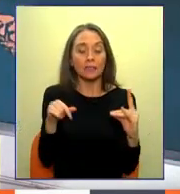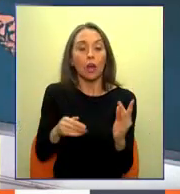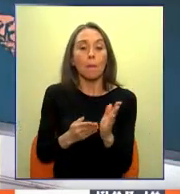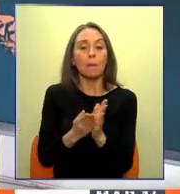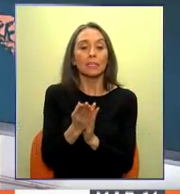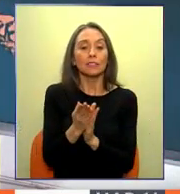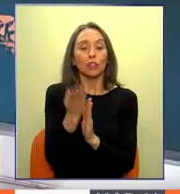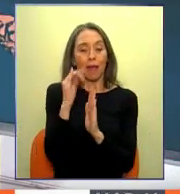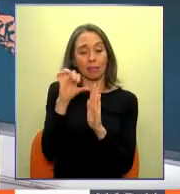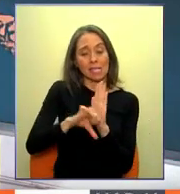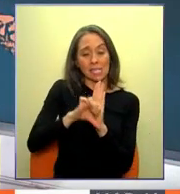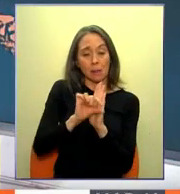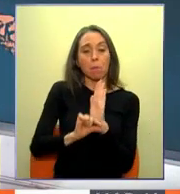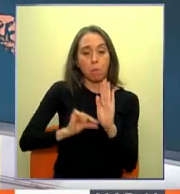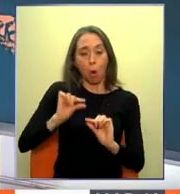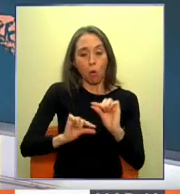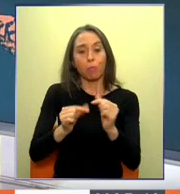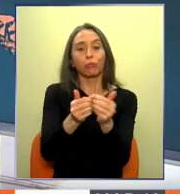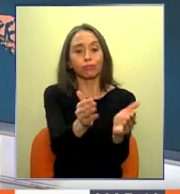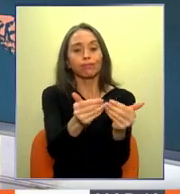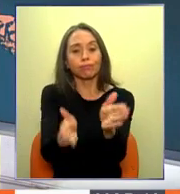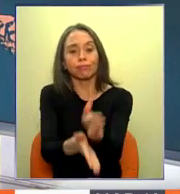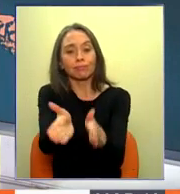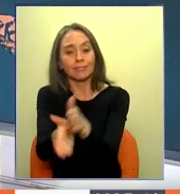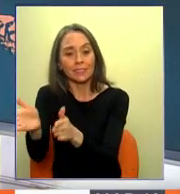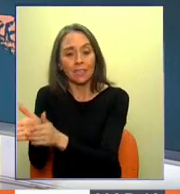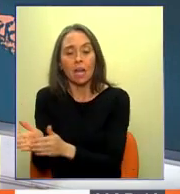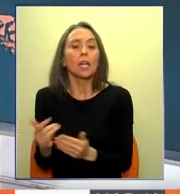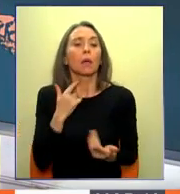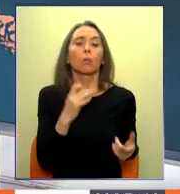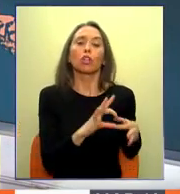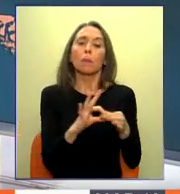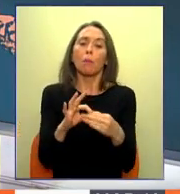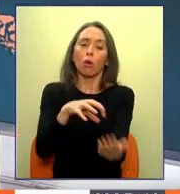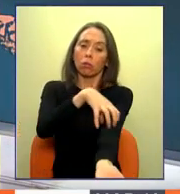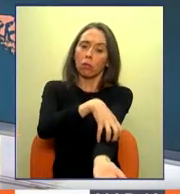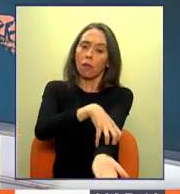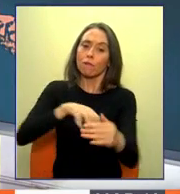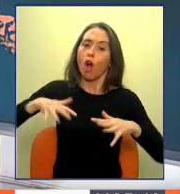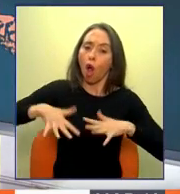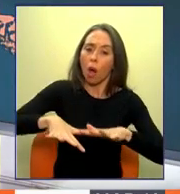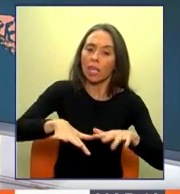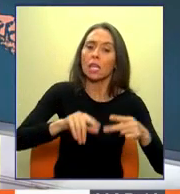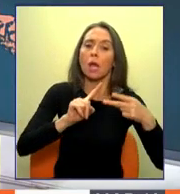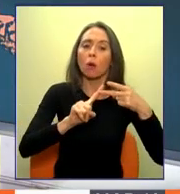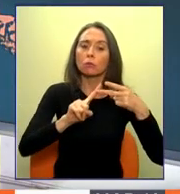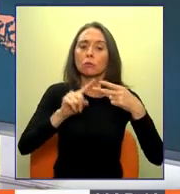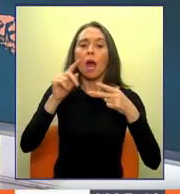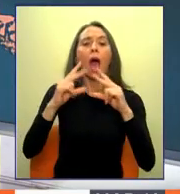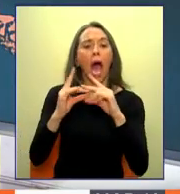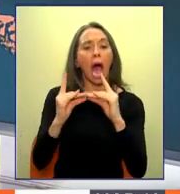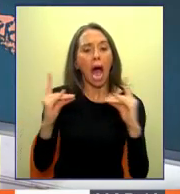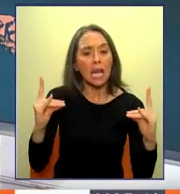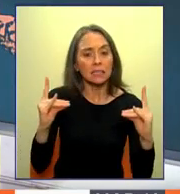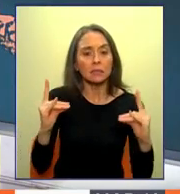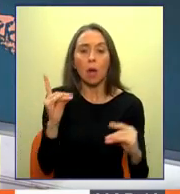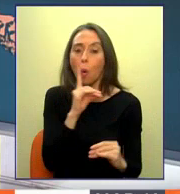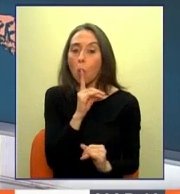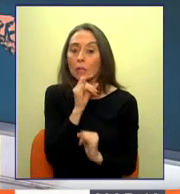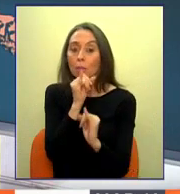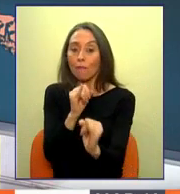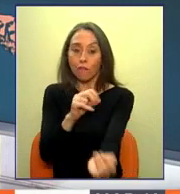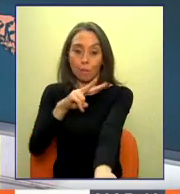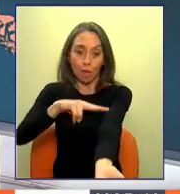de desconfinamiento. ¿Cuáles son las razones que se dan para hacerlo allí y no en otros lugares? Veamos. De acuerdo con el último informe epidemiológico, estas